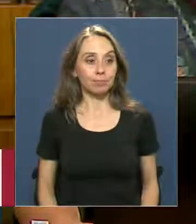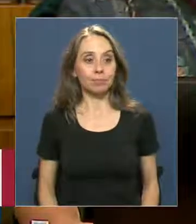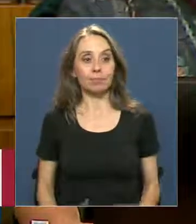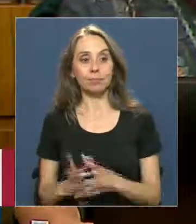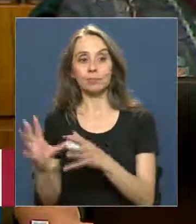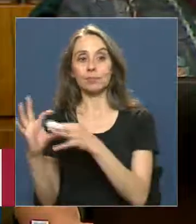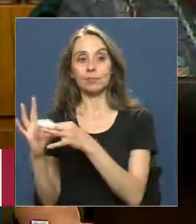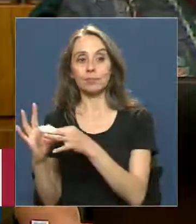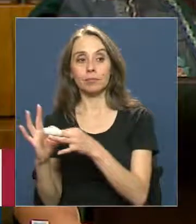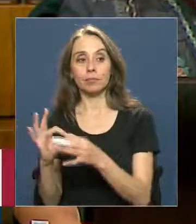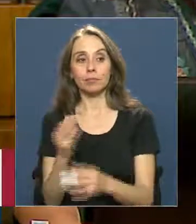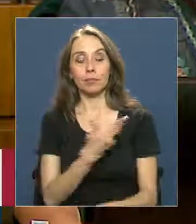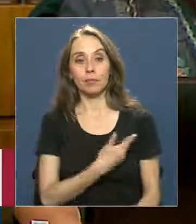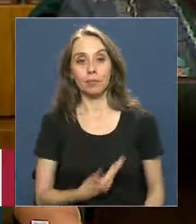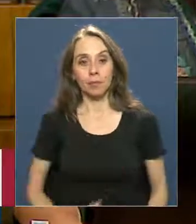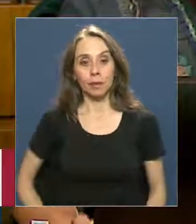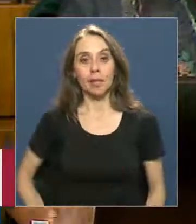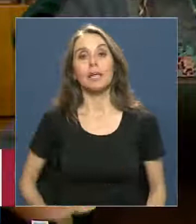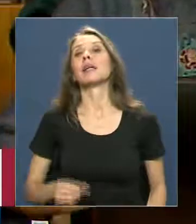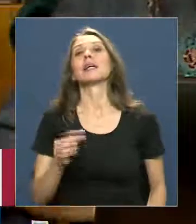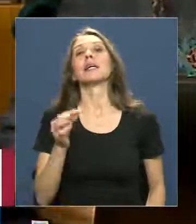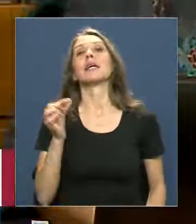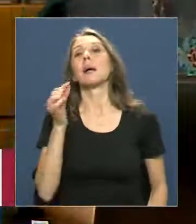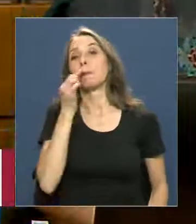Muchas gracias, presidente. Así es, Distrito 9.